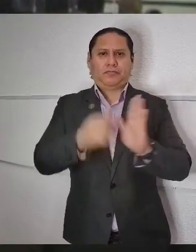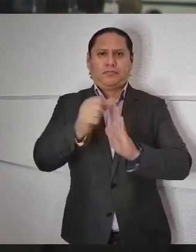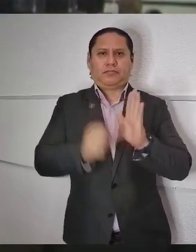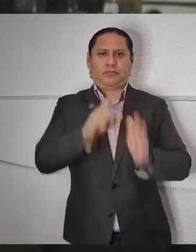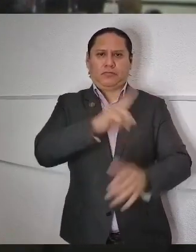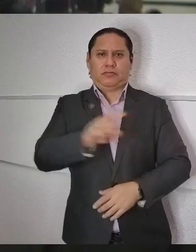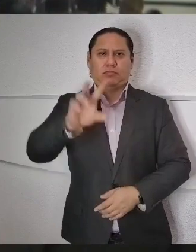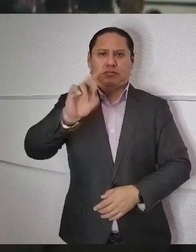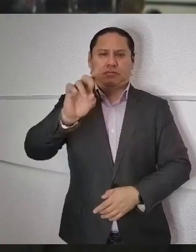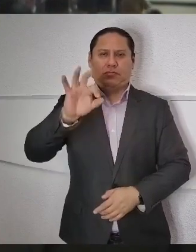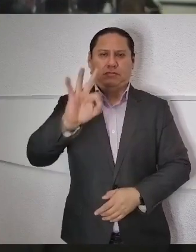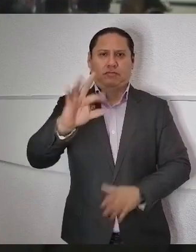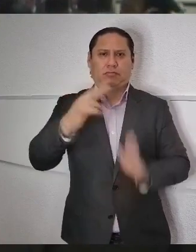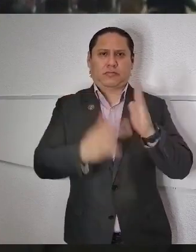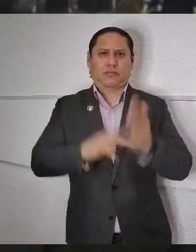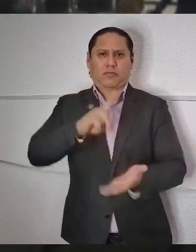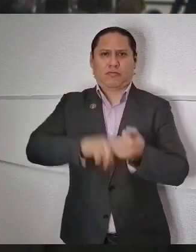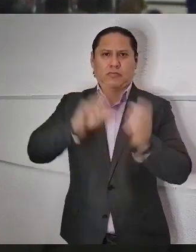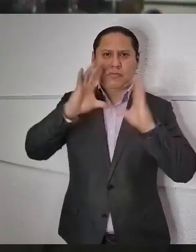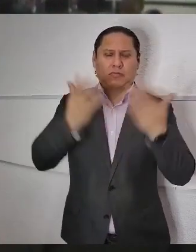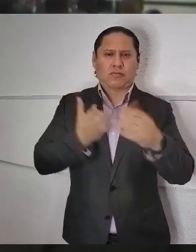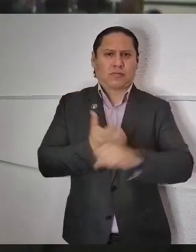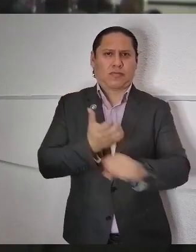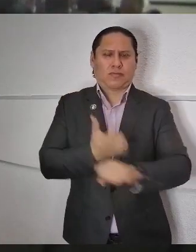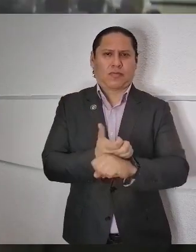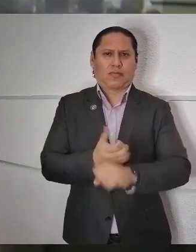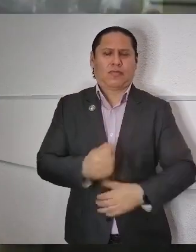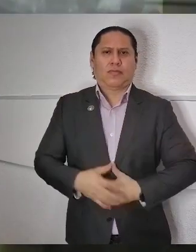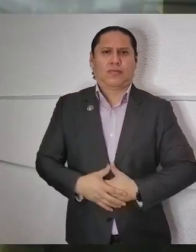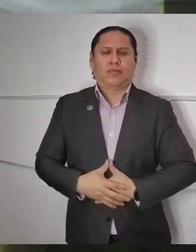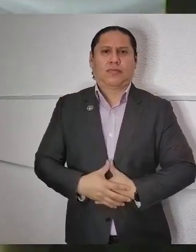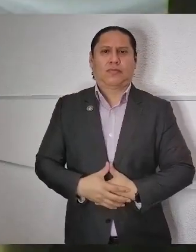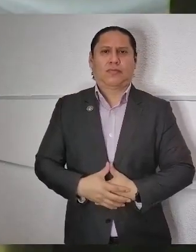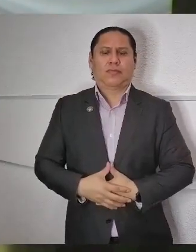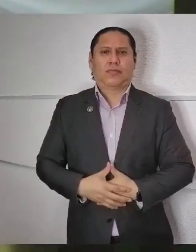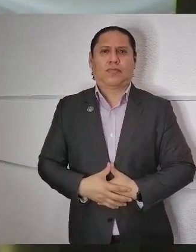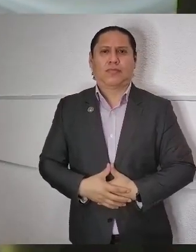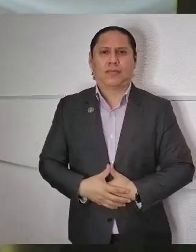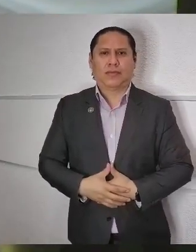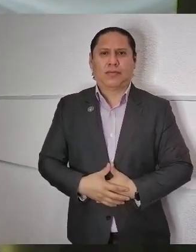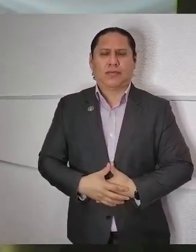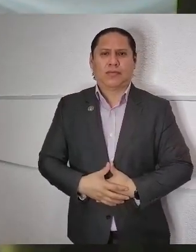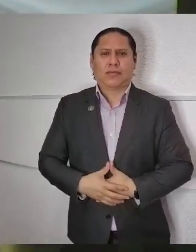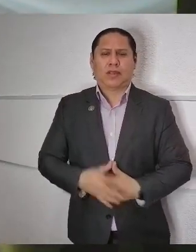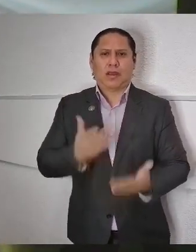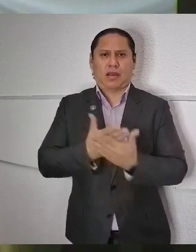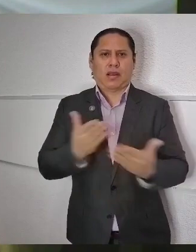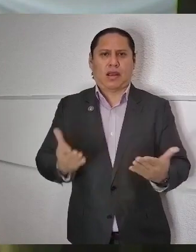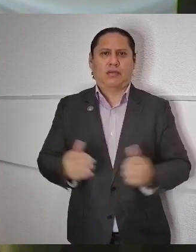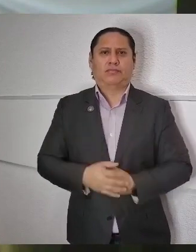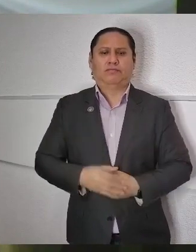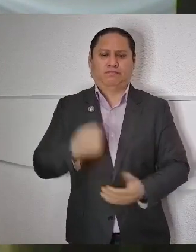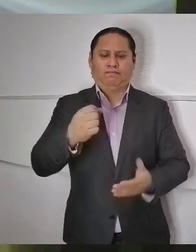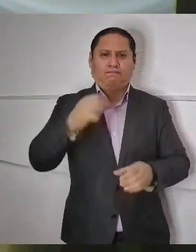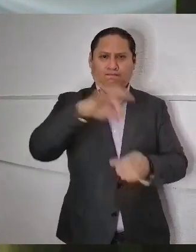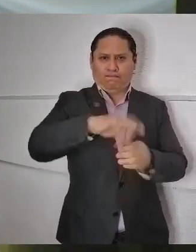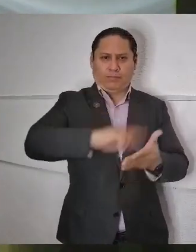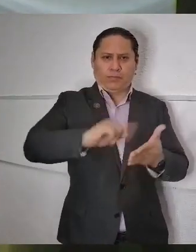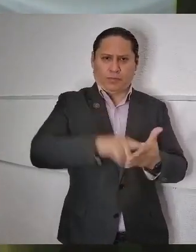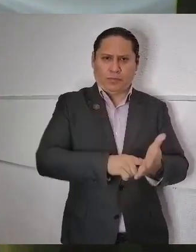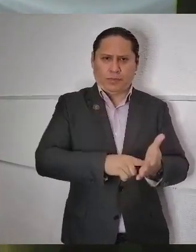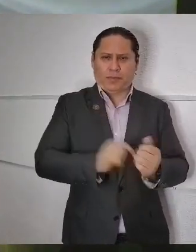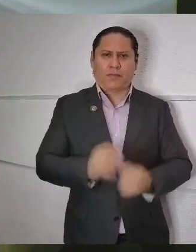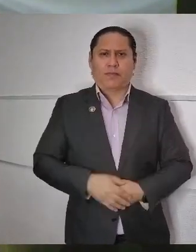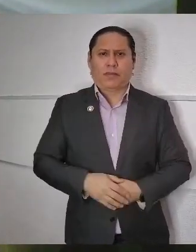artículo 133 del reglamento interior de este propio Poder Legislativo, procederemos a someter a votación